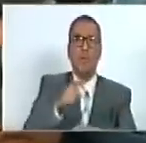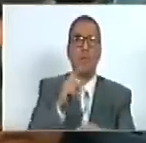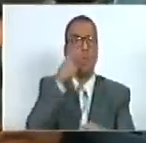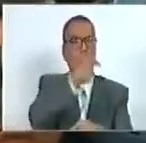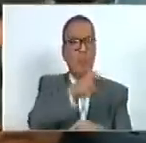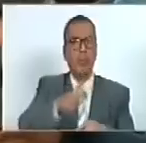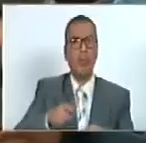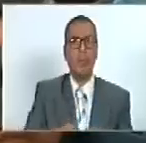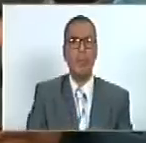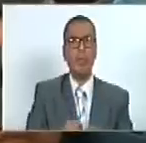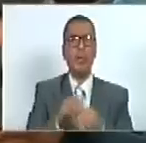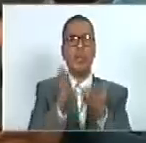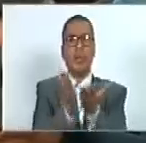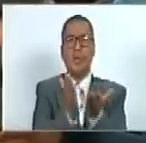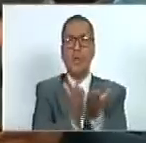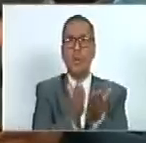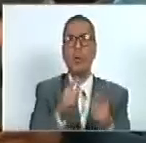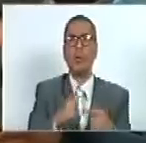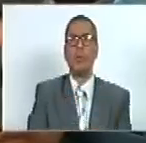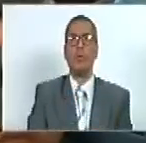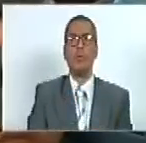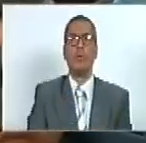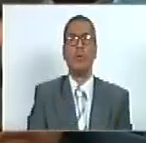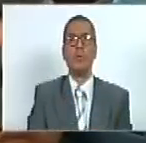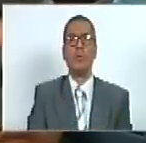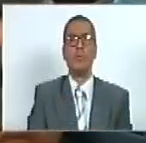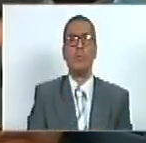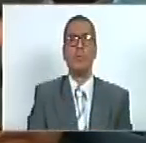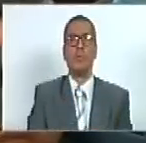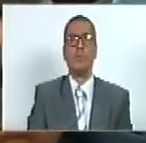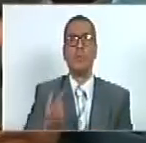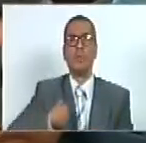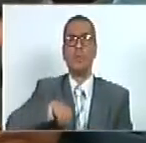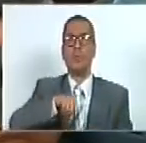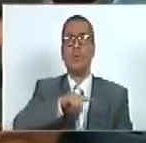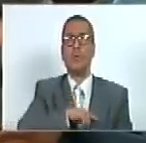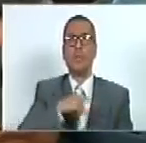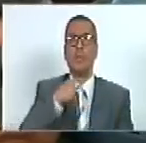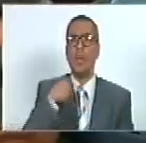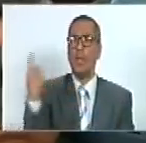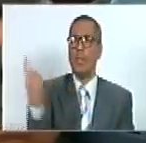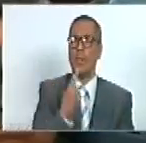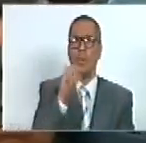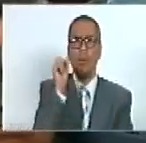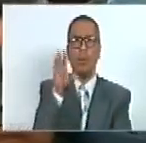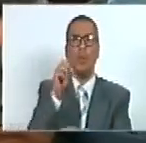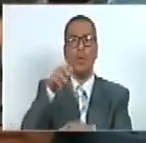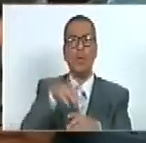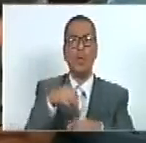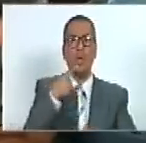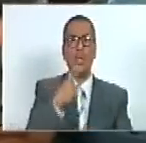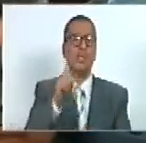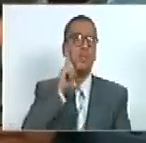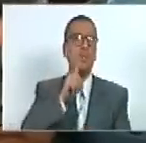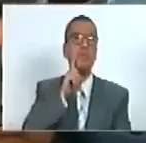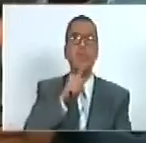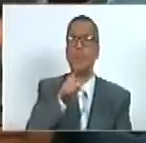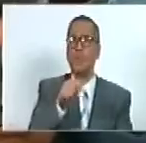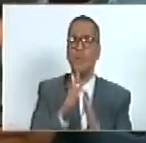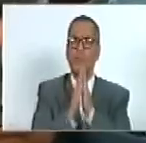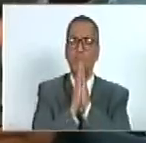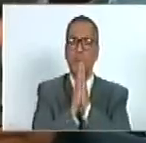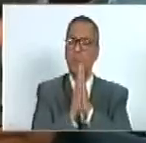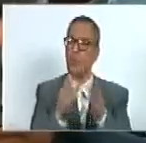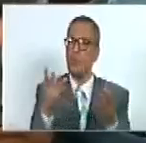que está en las escuelas. Compañeros, nosotros no podemos venir aquí a este parlamento a decir mentira, por